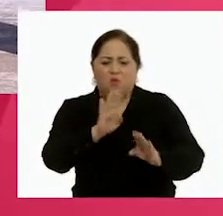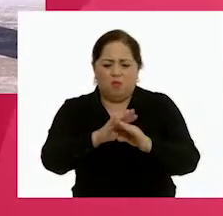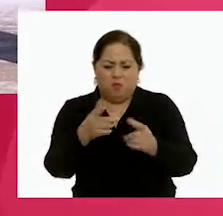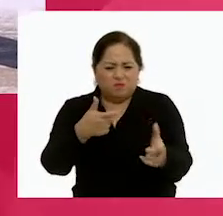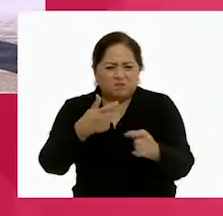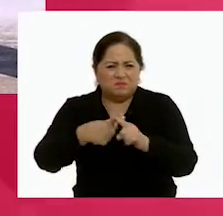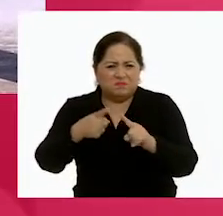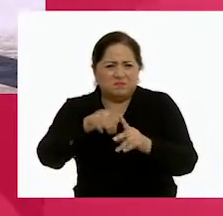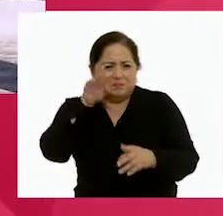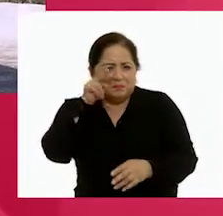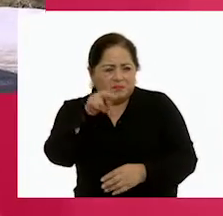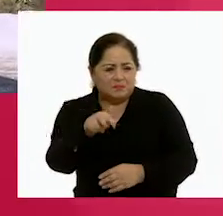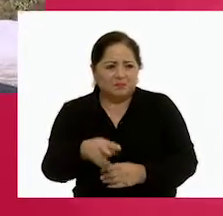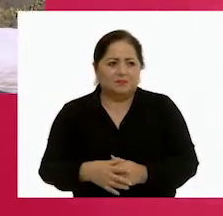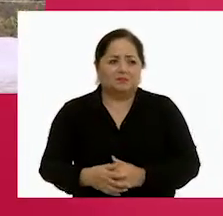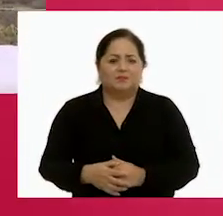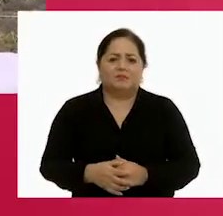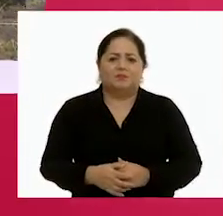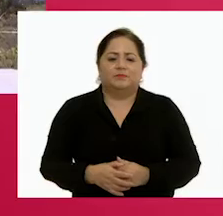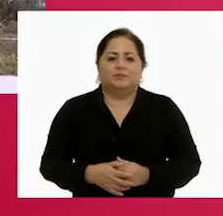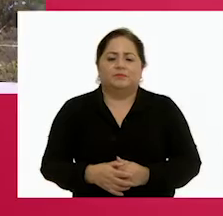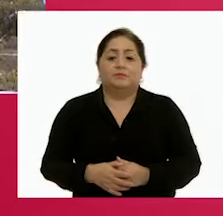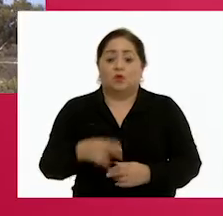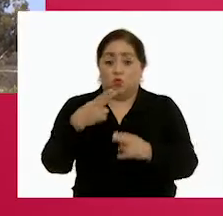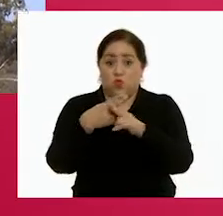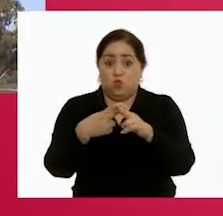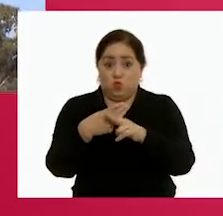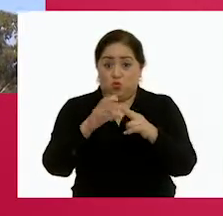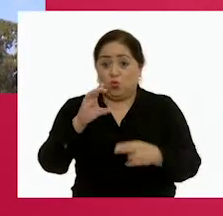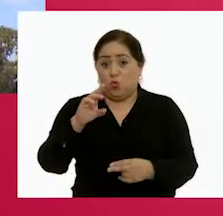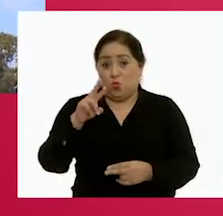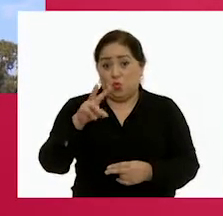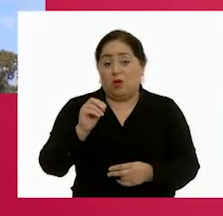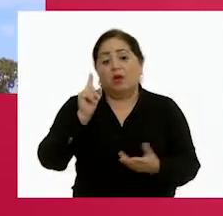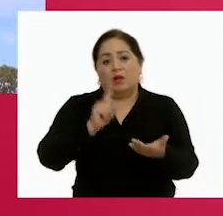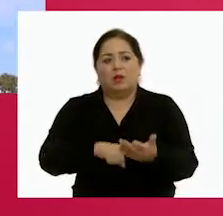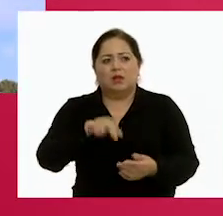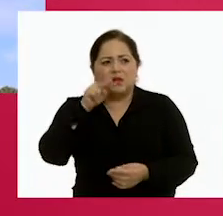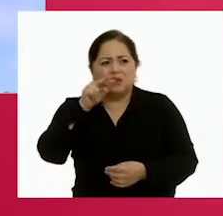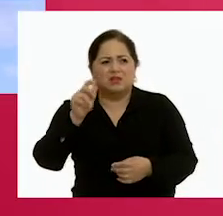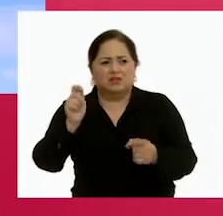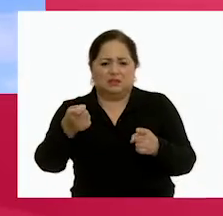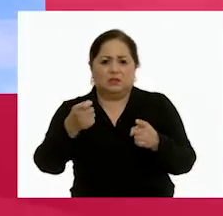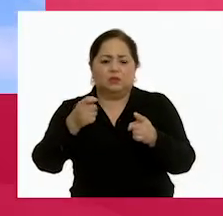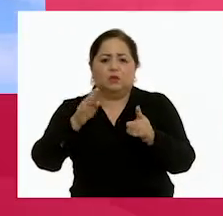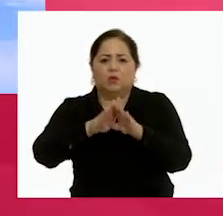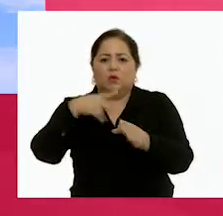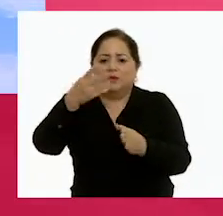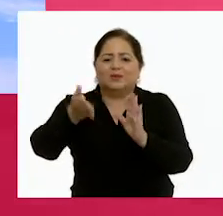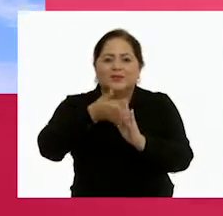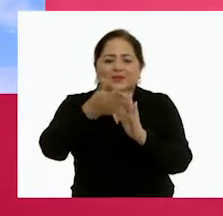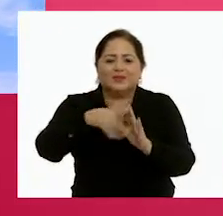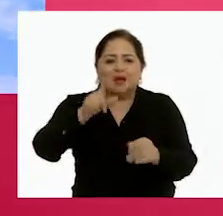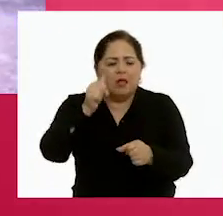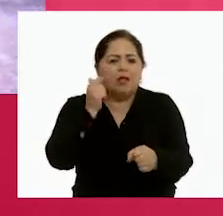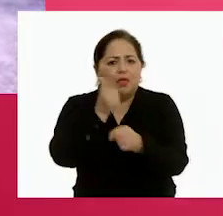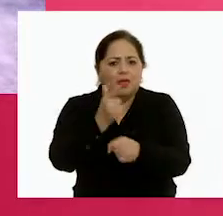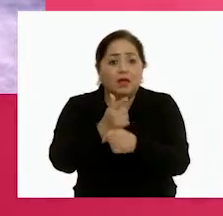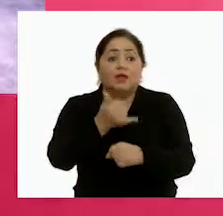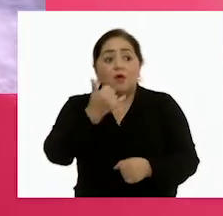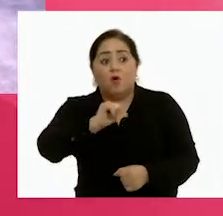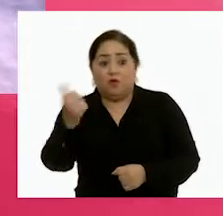de proyectil y un cuchillo curvo. Cuchillo curvo pues es un cuchillo de obsidiana que arqueológicamente sí se han descubierto, y